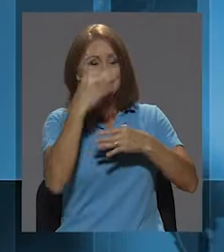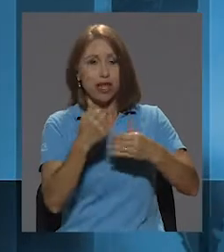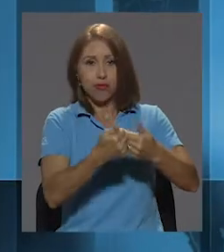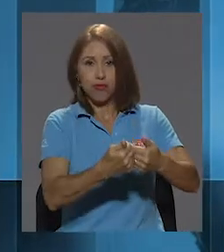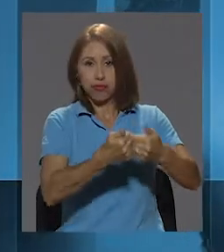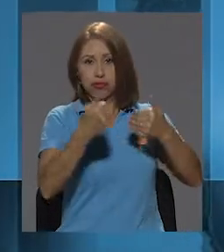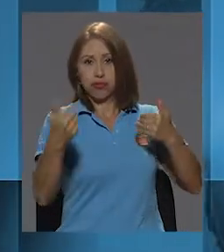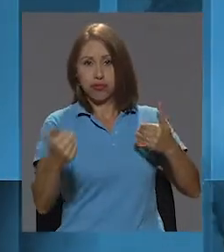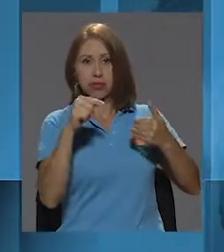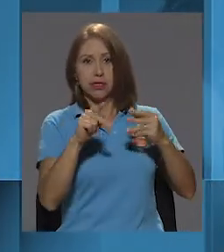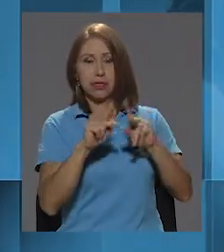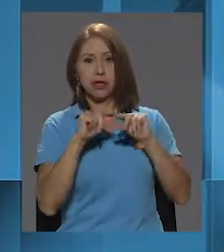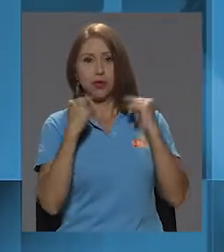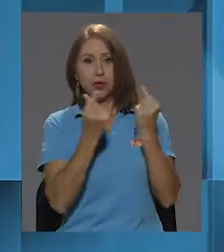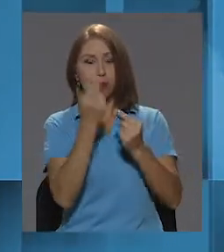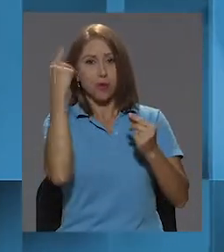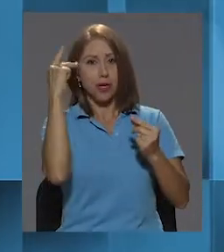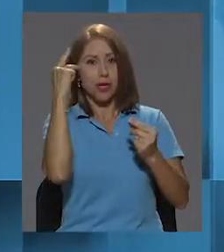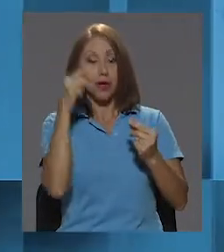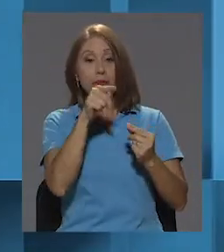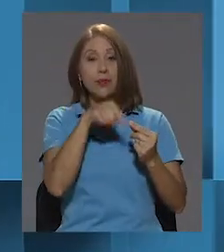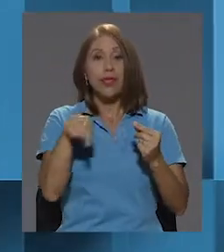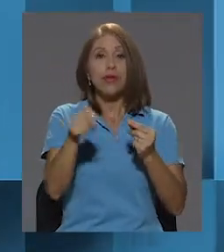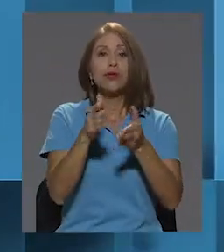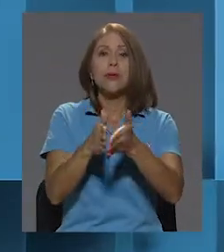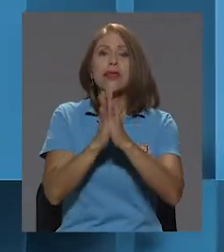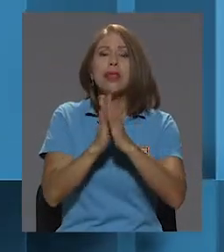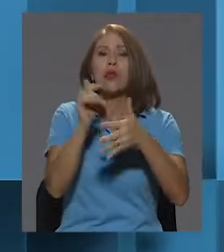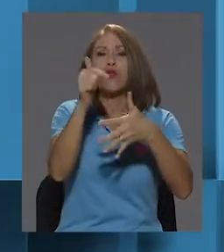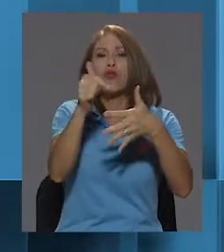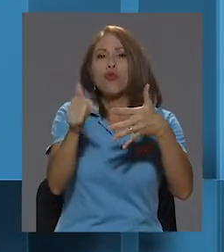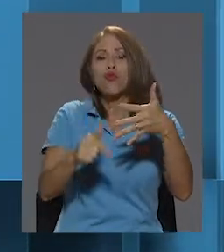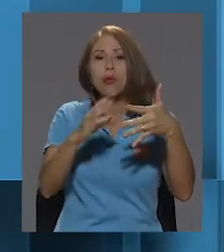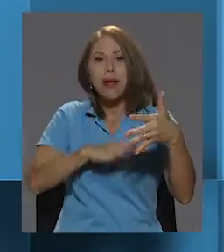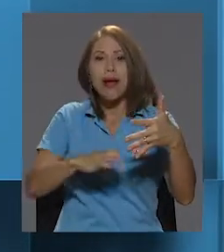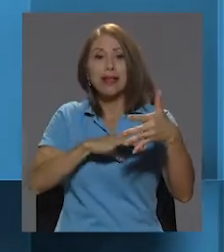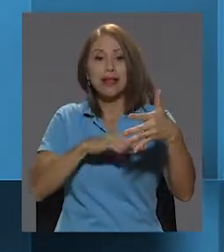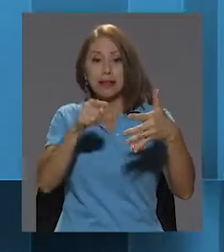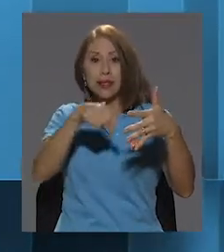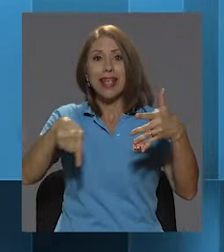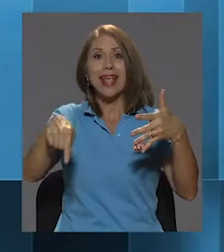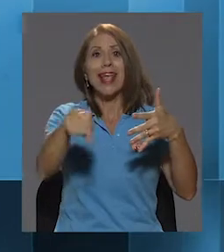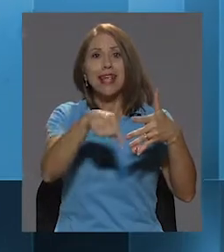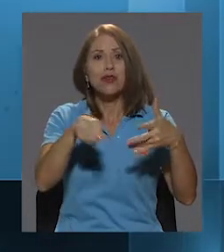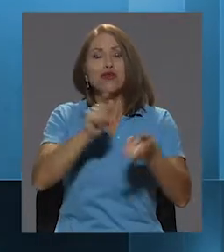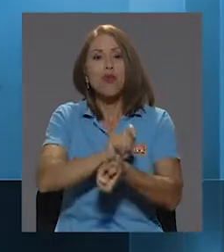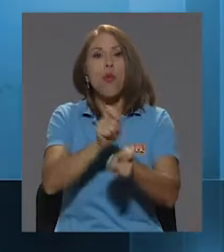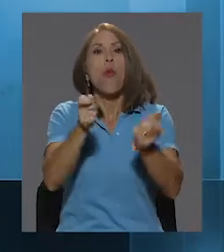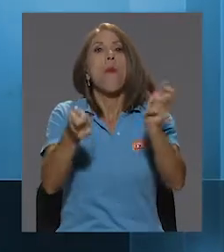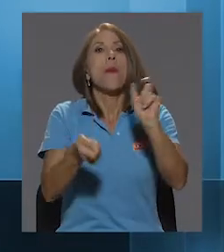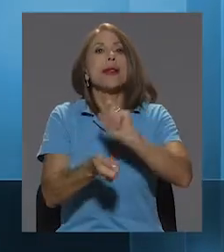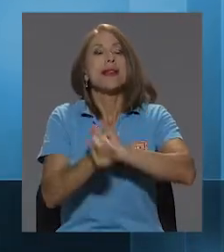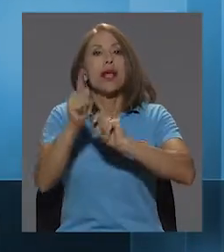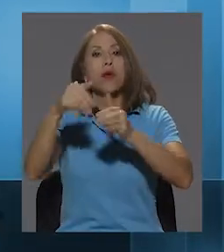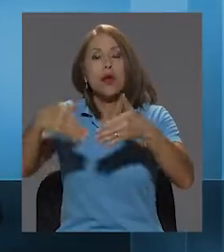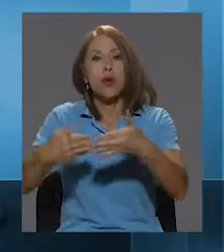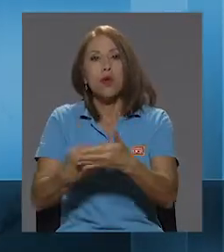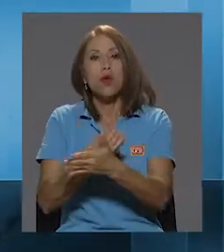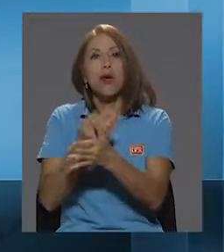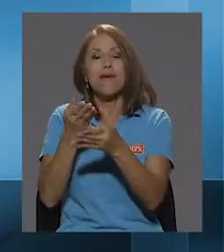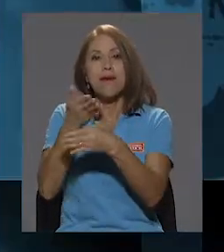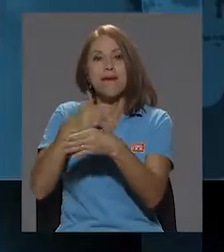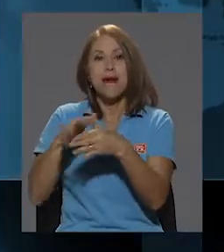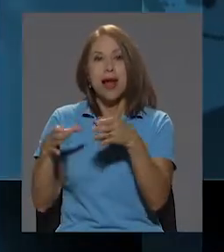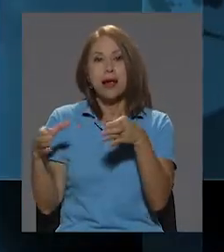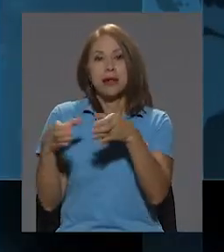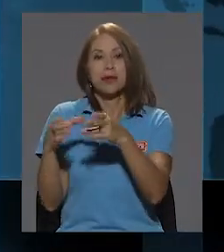agrupación política, solicitaron una serie de atribuciones que los convertiría, en la práctica, en una nueva fracción de